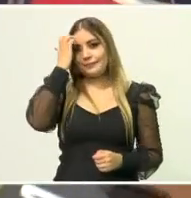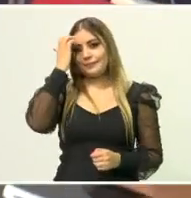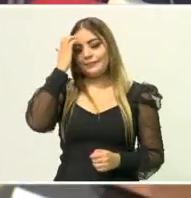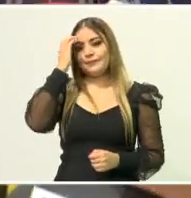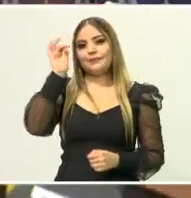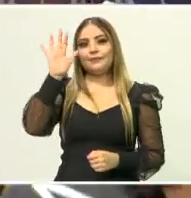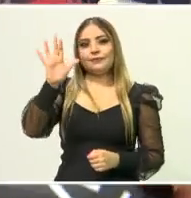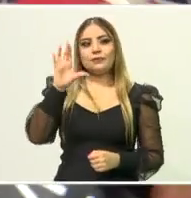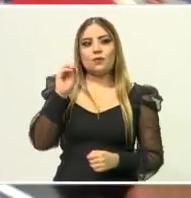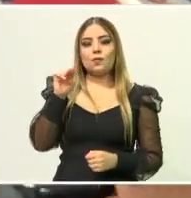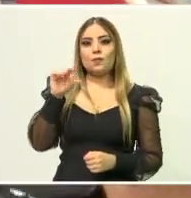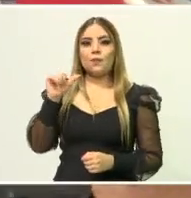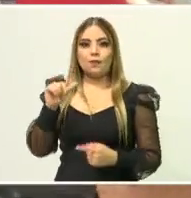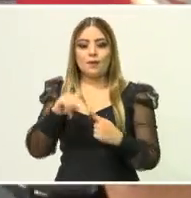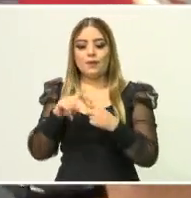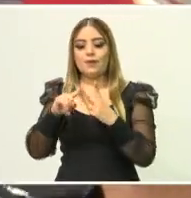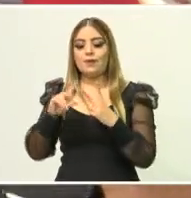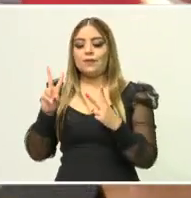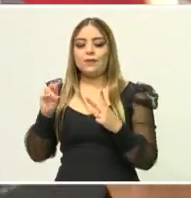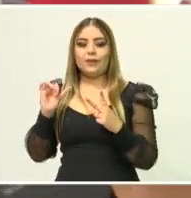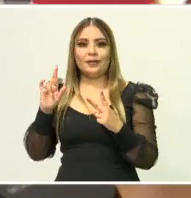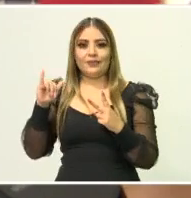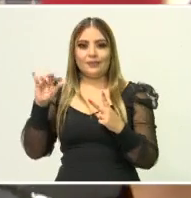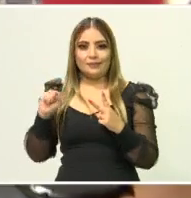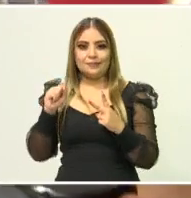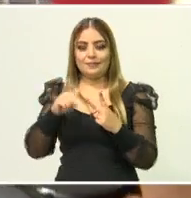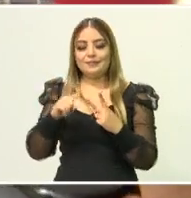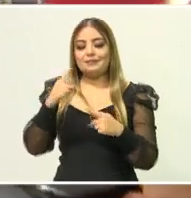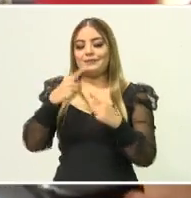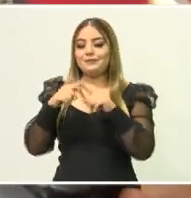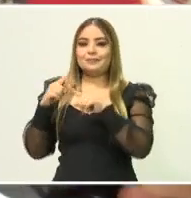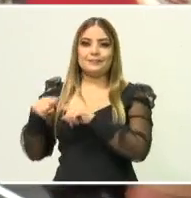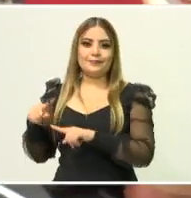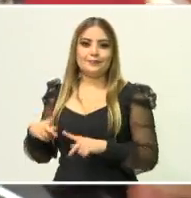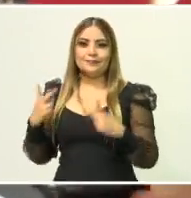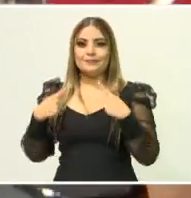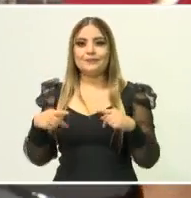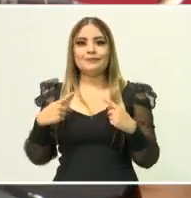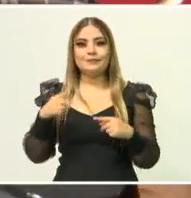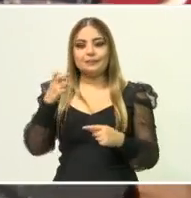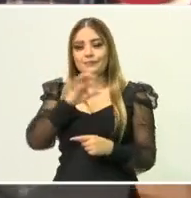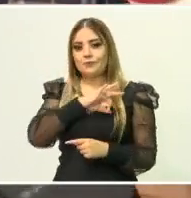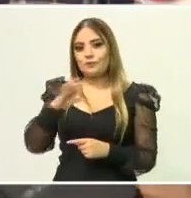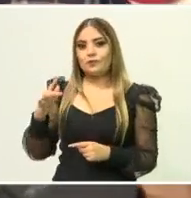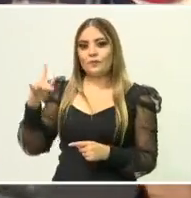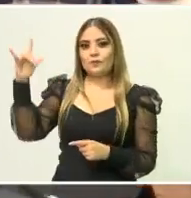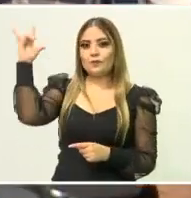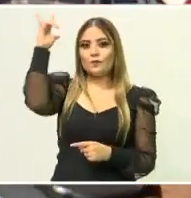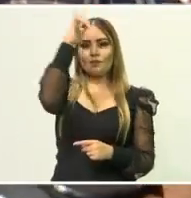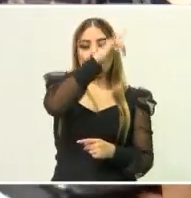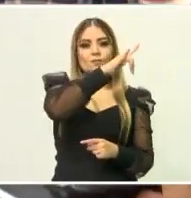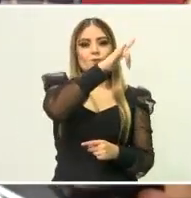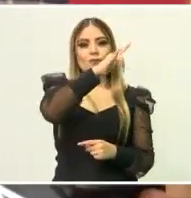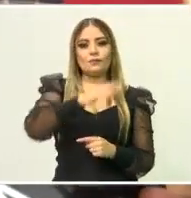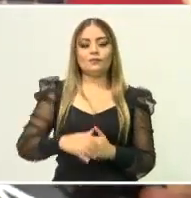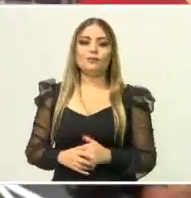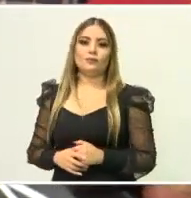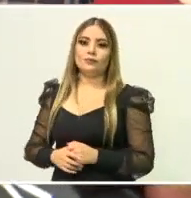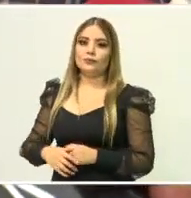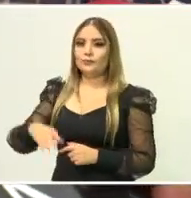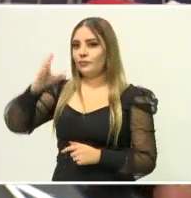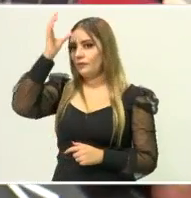a oma a volar y si quienes están haciendo posible que este vuelo y que se haga posible este este vuelo